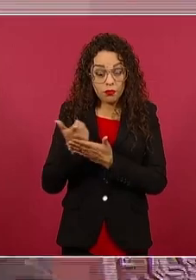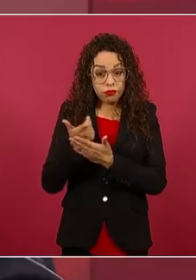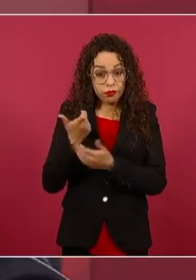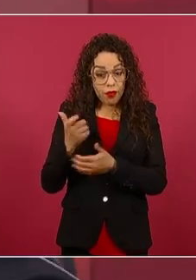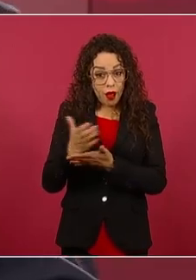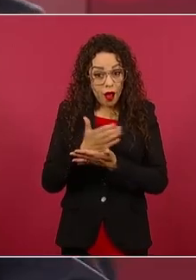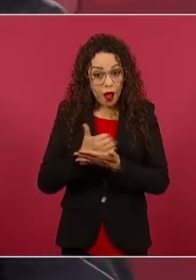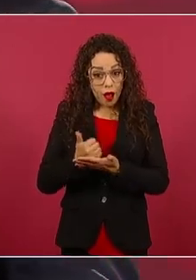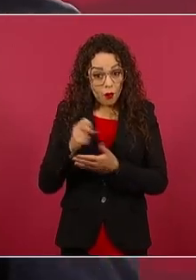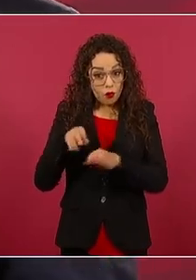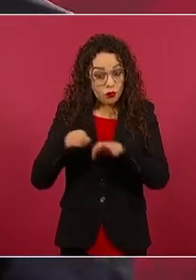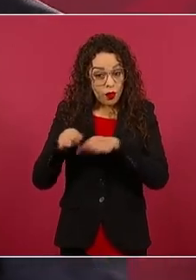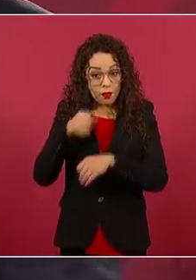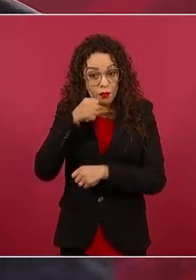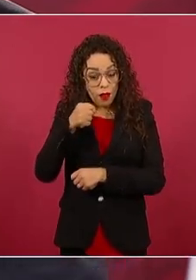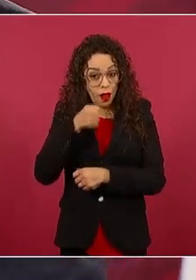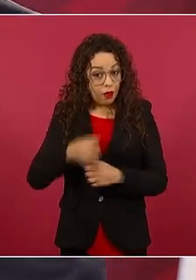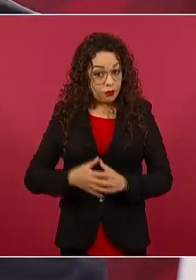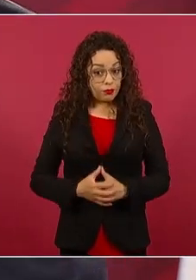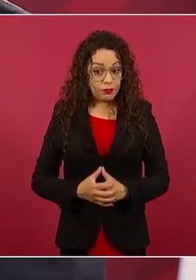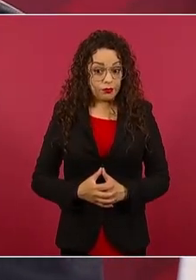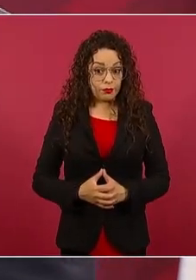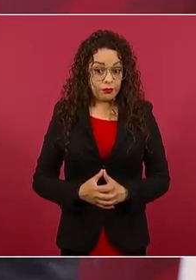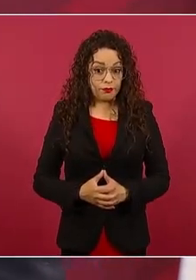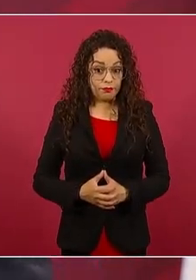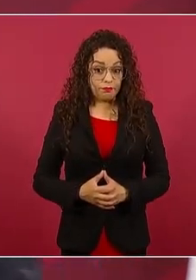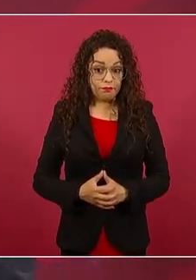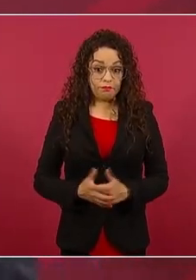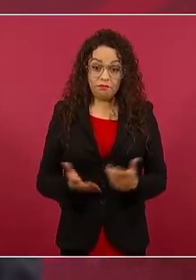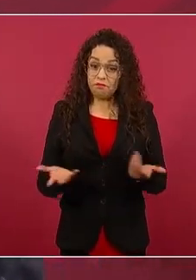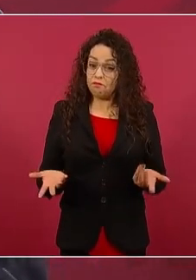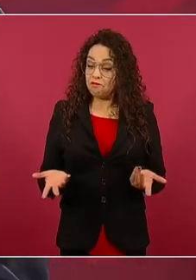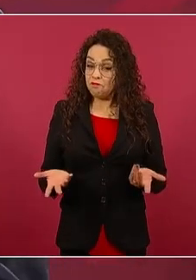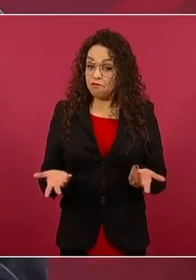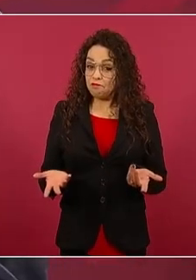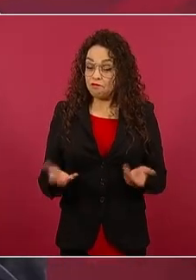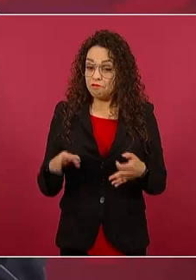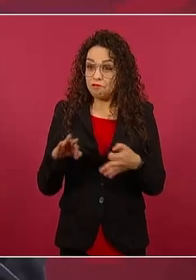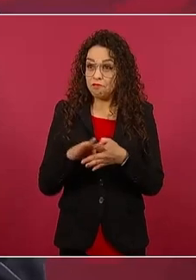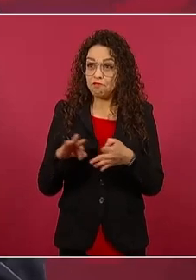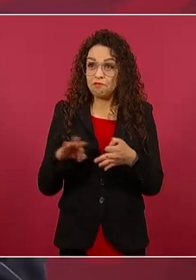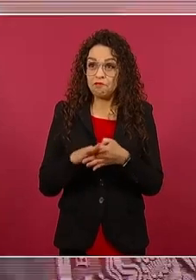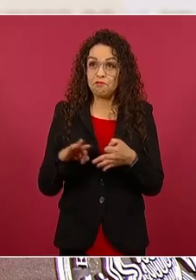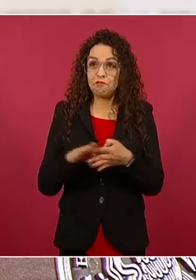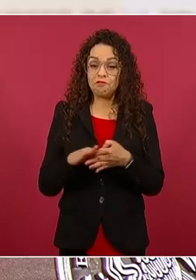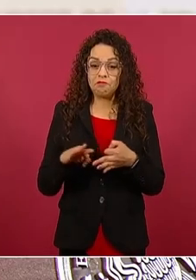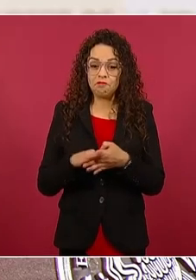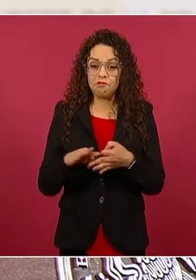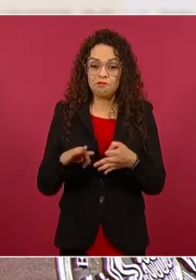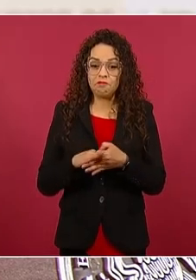3 millones de pesos, o sea, no sé, pero debe de estar ganando como